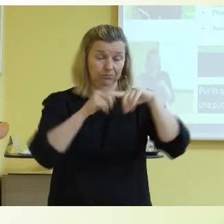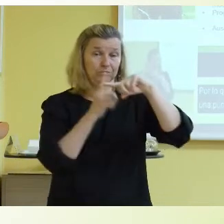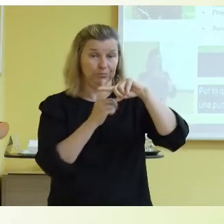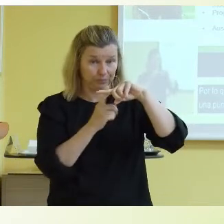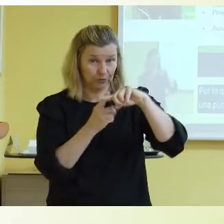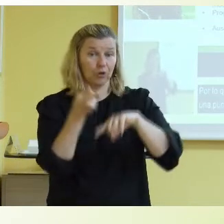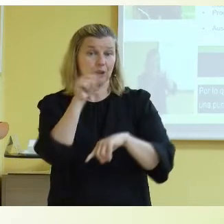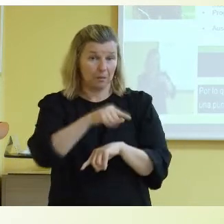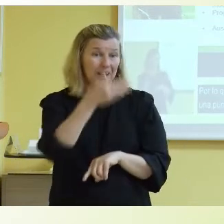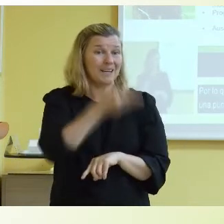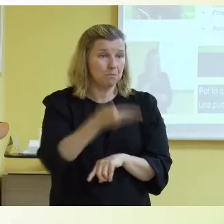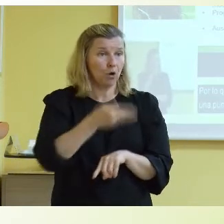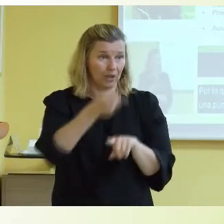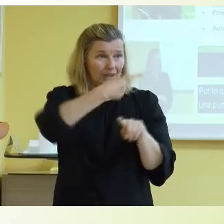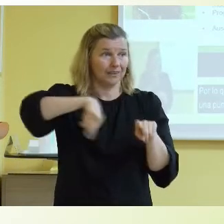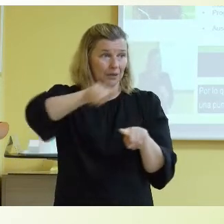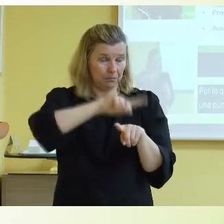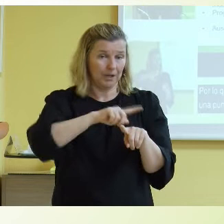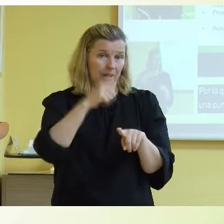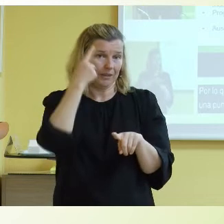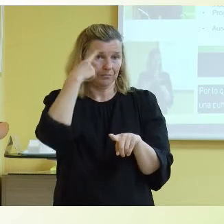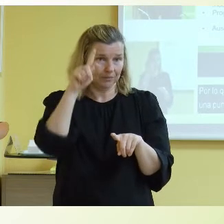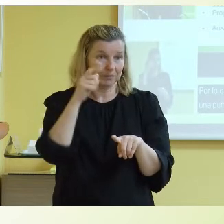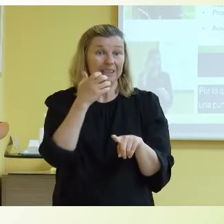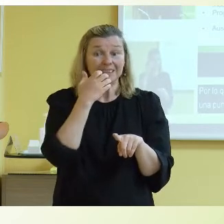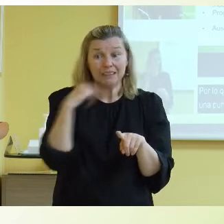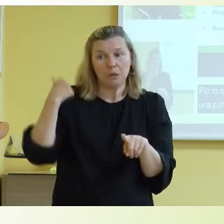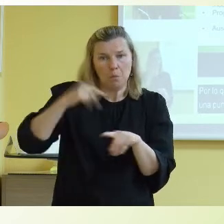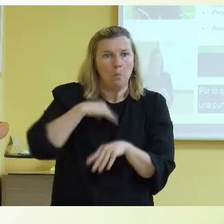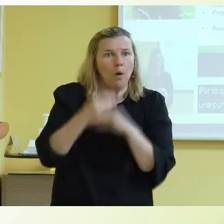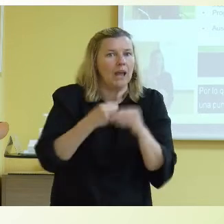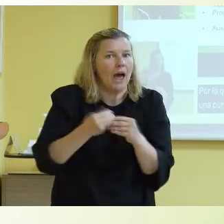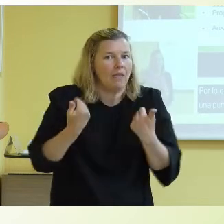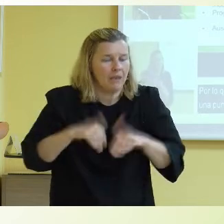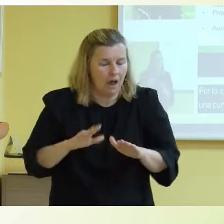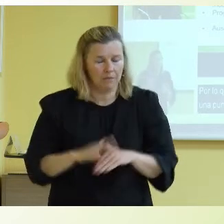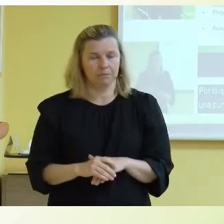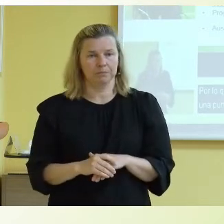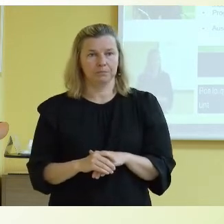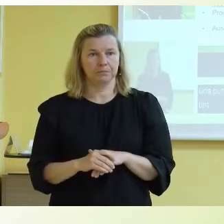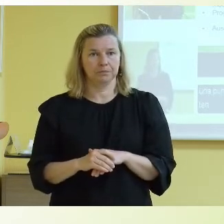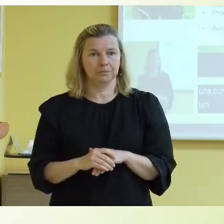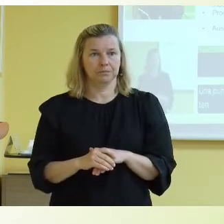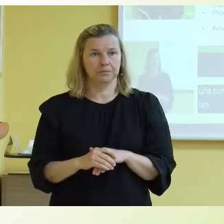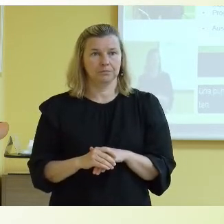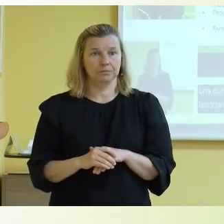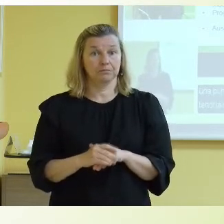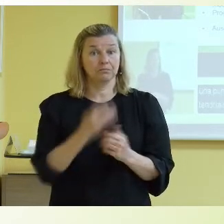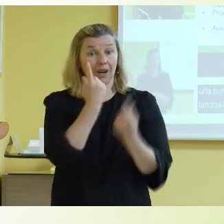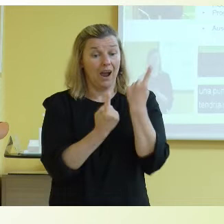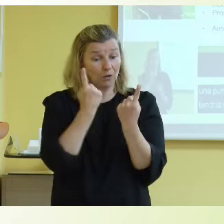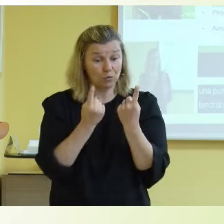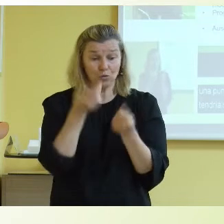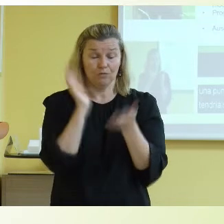que tendríais que tener en cuenta para estas cosas, si no lo hacéis ya, que me imagino que también. Algunas no tienen tratamientos, y